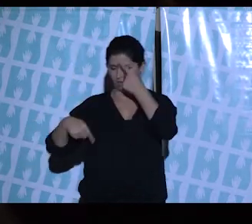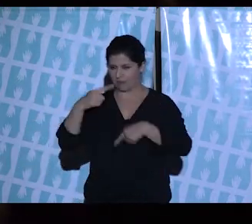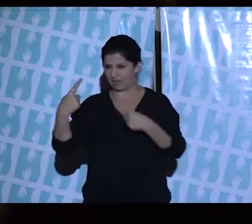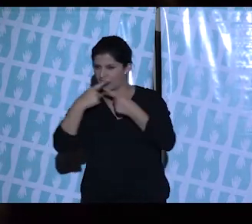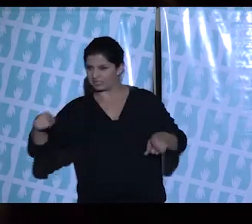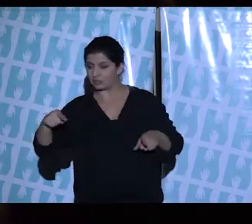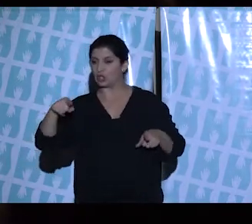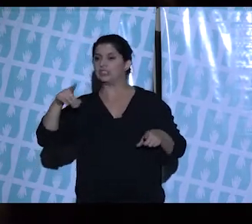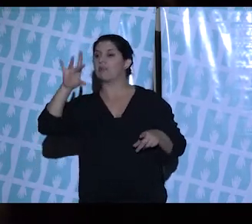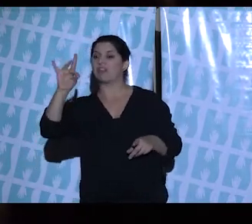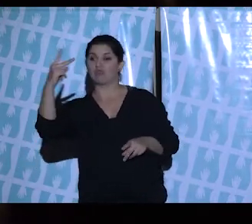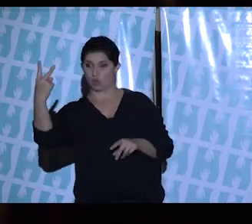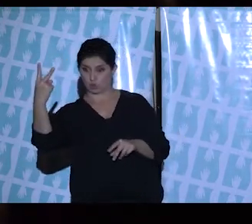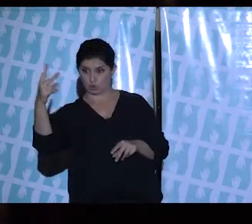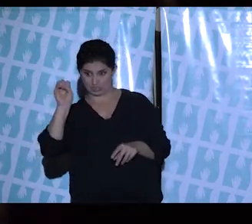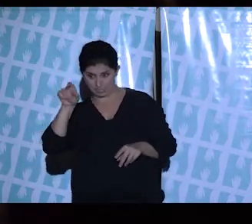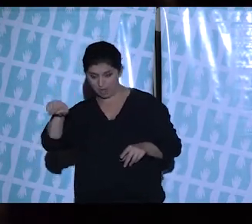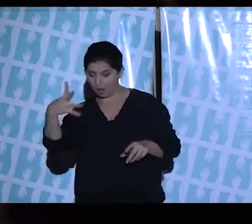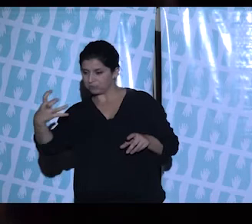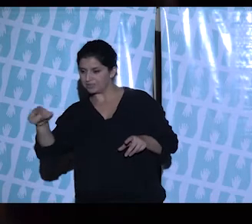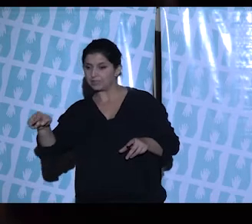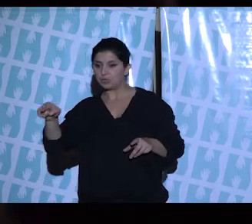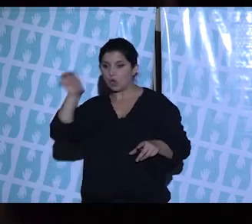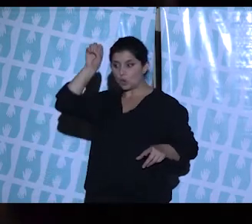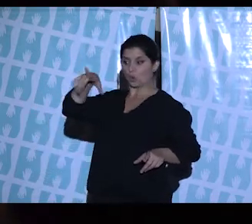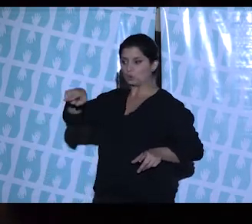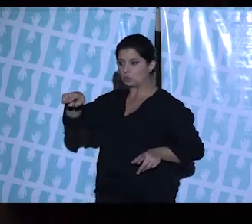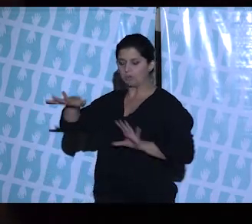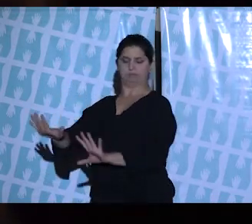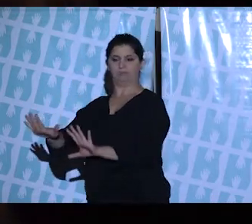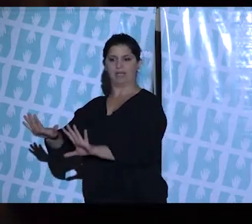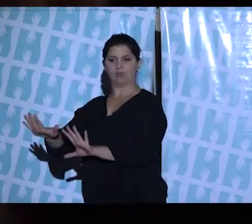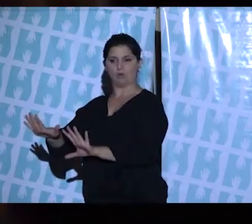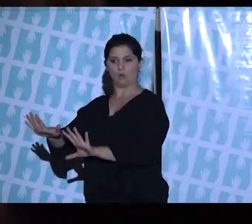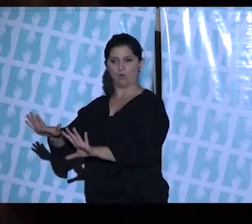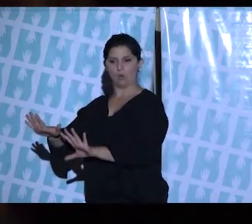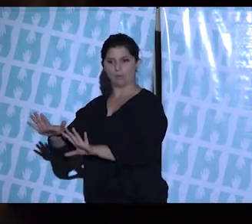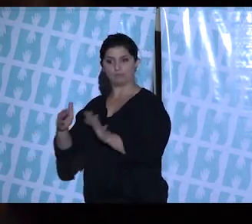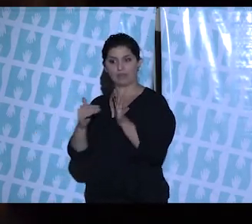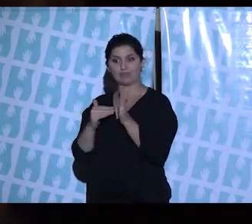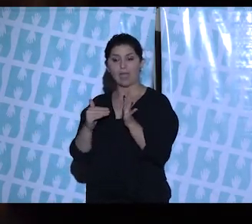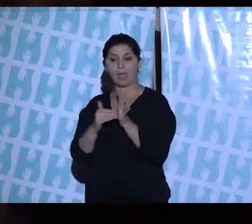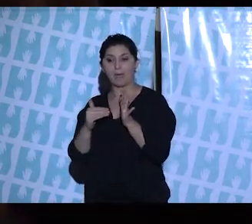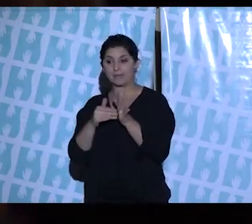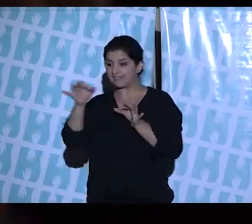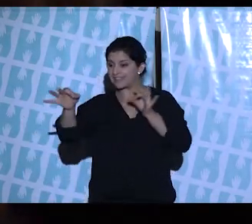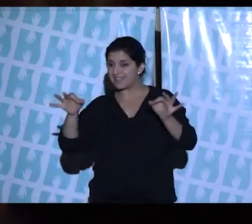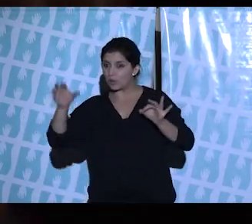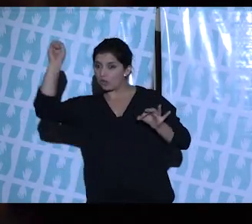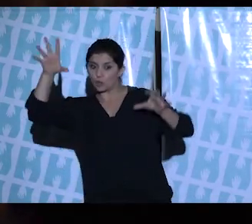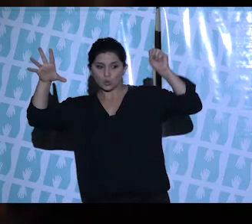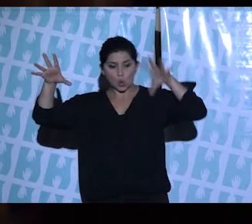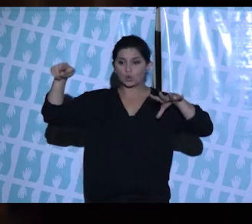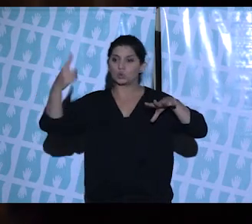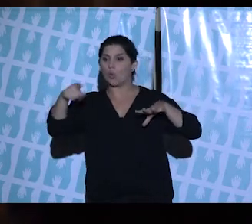llama D2, el ratoncito se queda quieto, inmóvil. Y eso permitió en los últimos